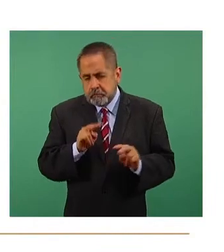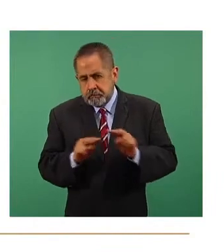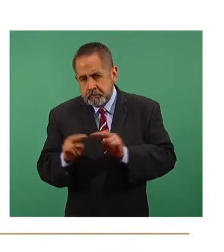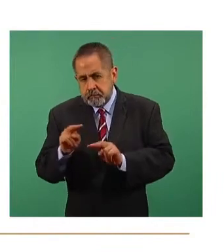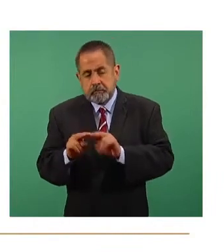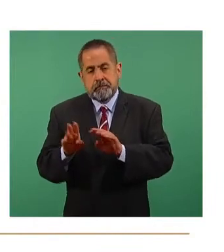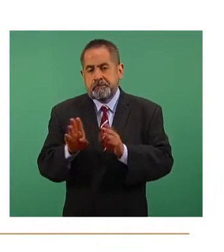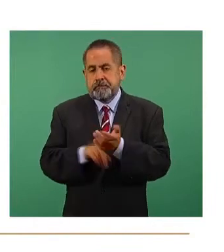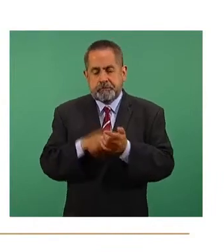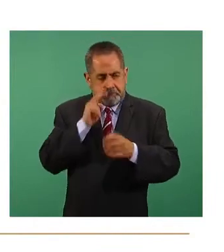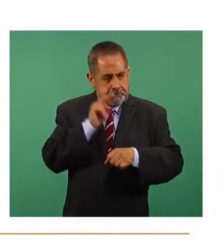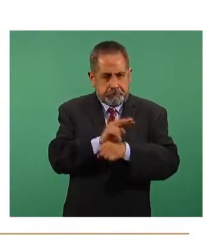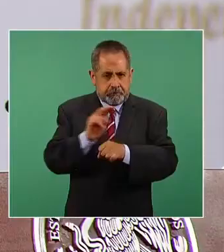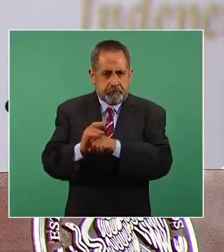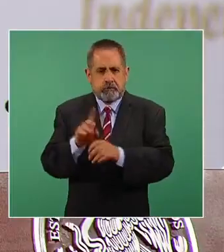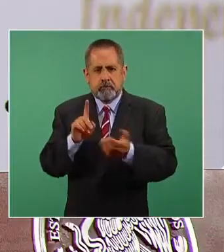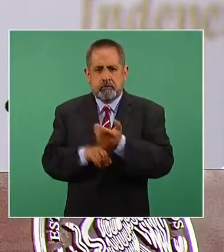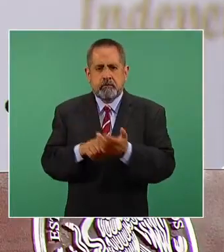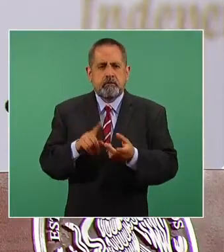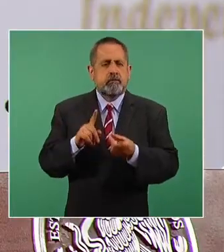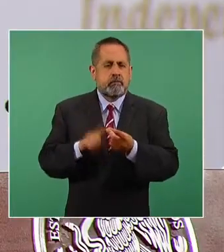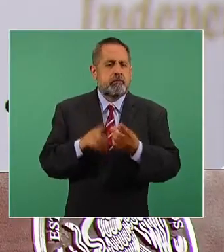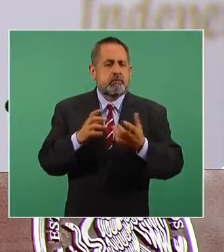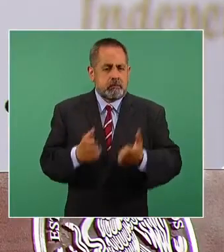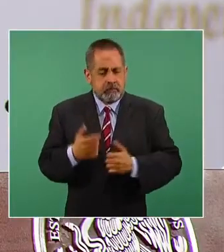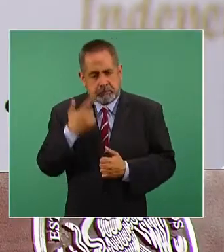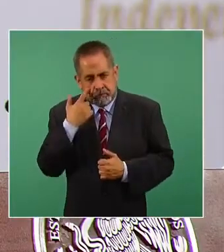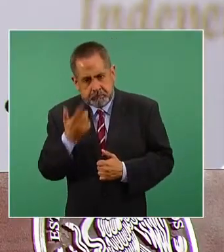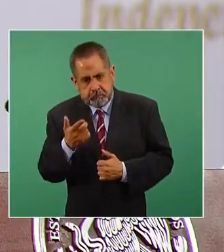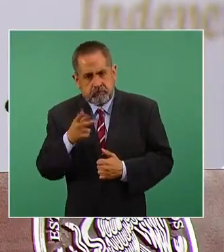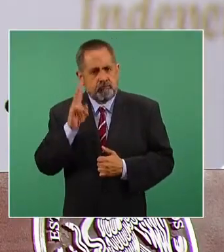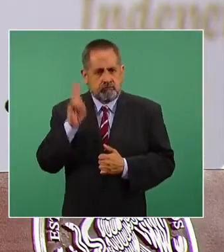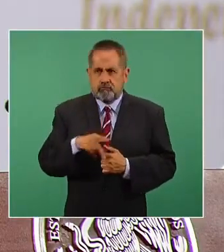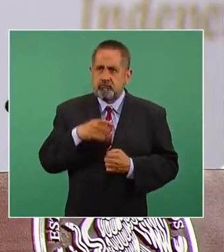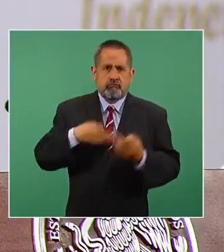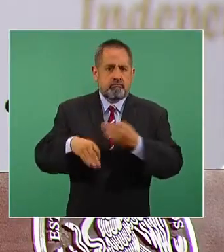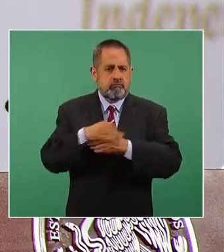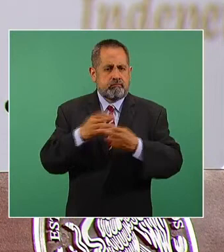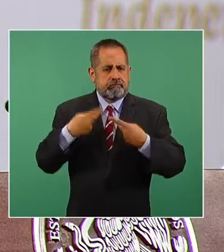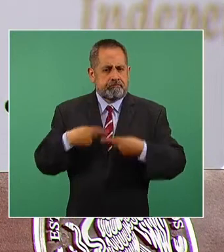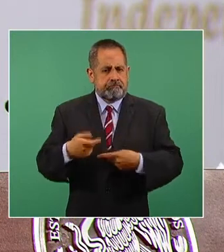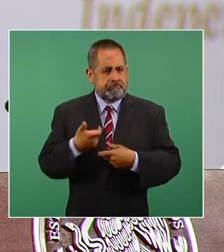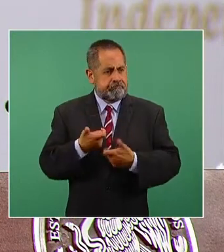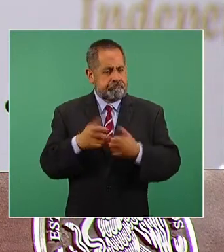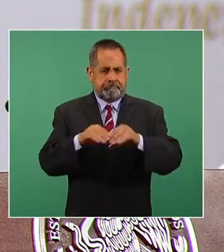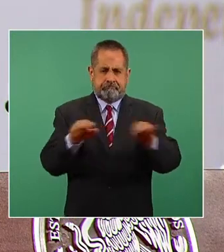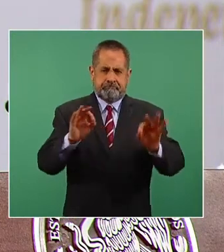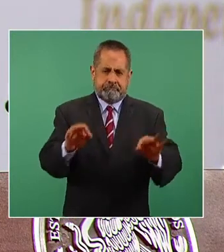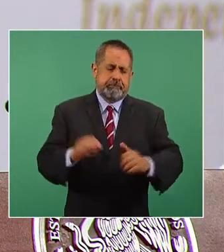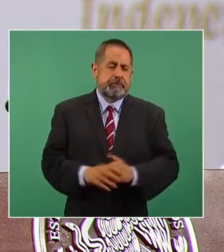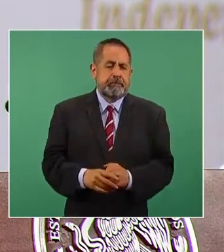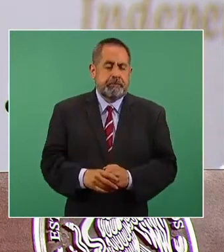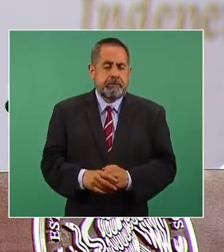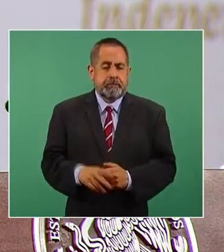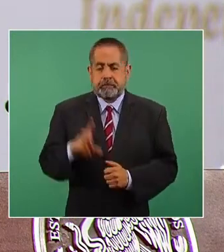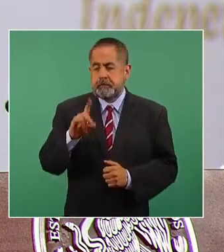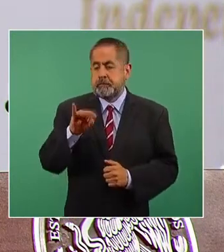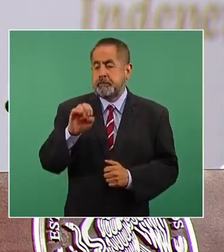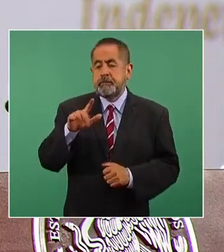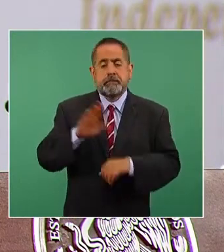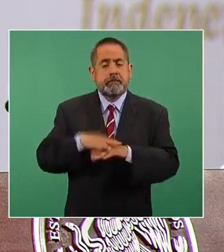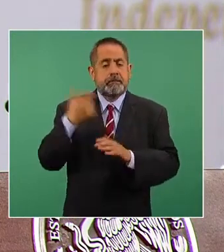los márgenes para ver que ese incentivo fiscal llegue finalmente a todos los consumidores de México. Y el diésel, la más